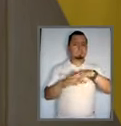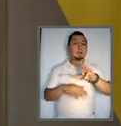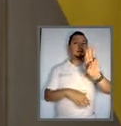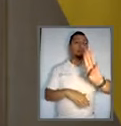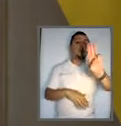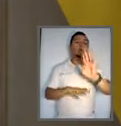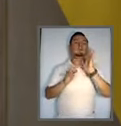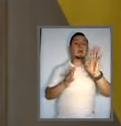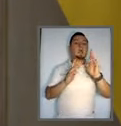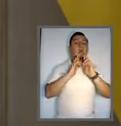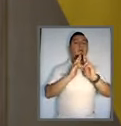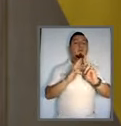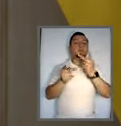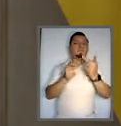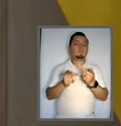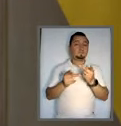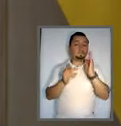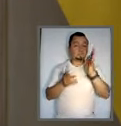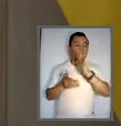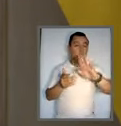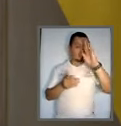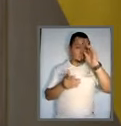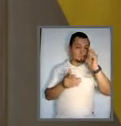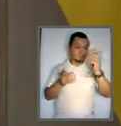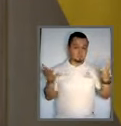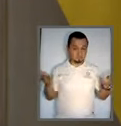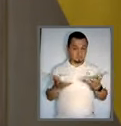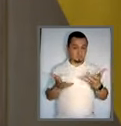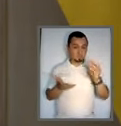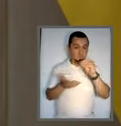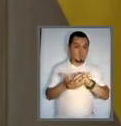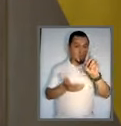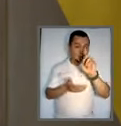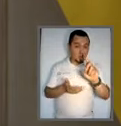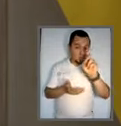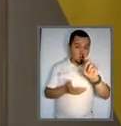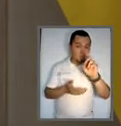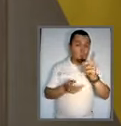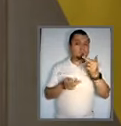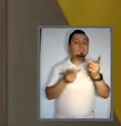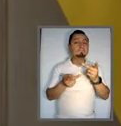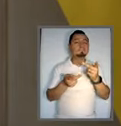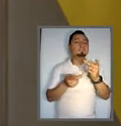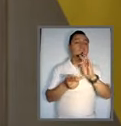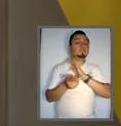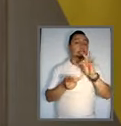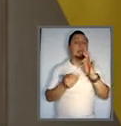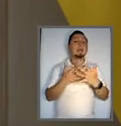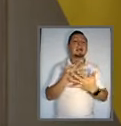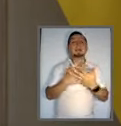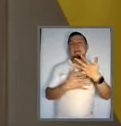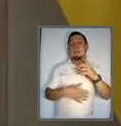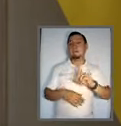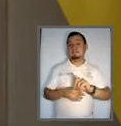que el miércoles más o menos, pero como todos sabemos, lo que haya pasado el domingo se vería reflejado muy probablemente en 15